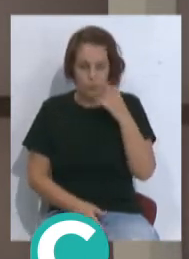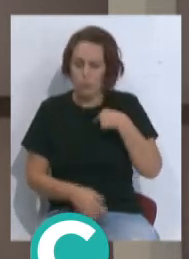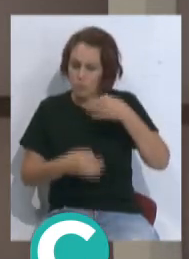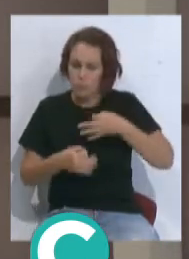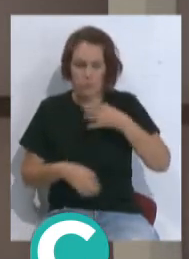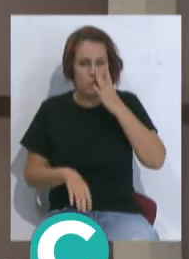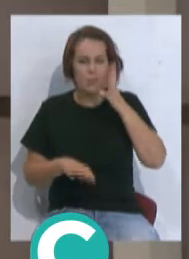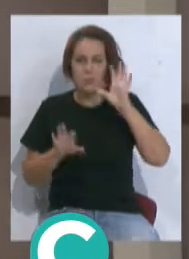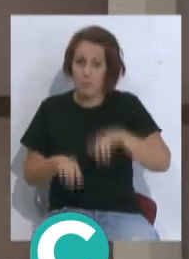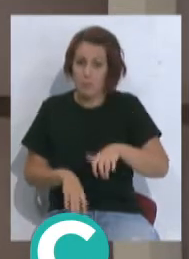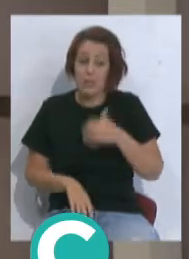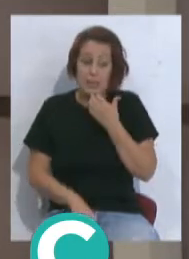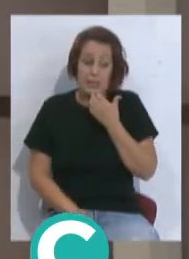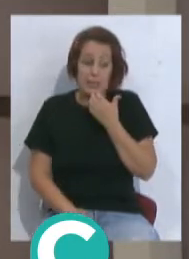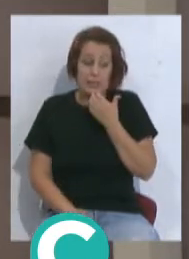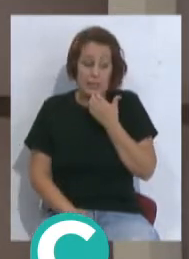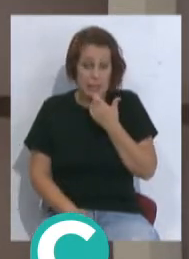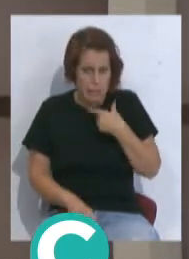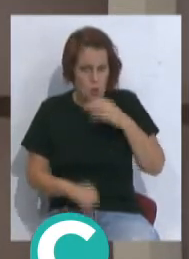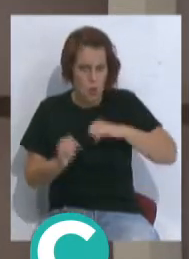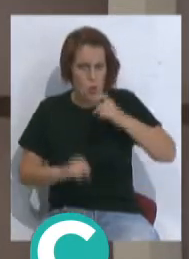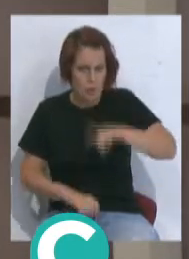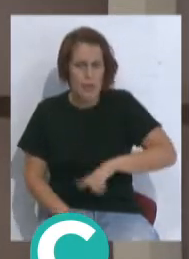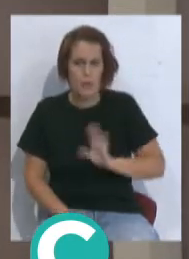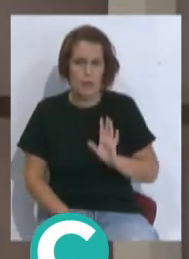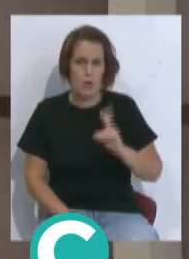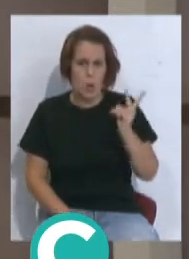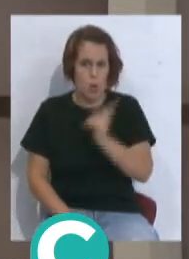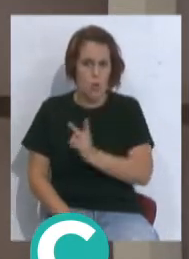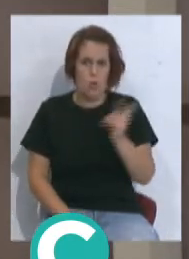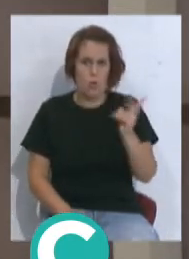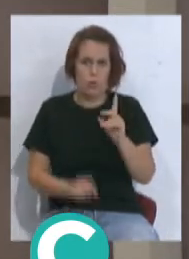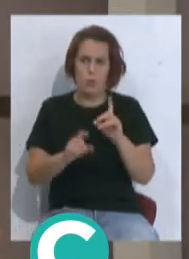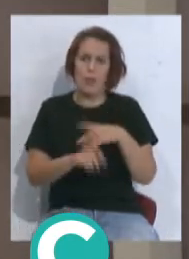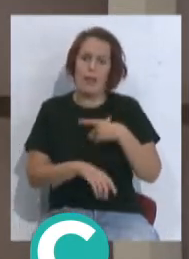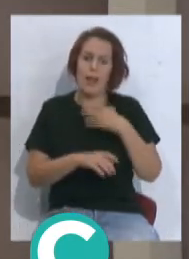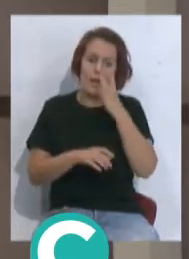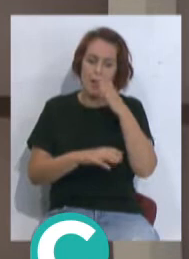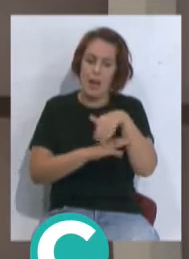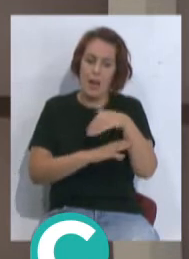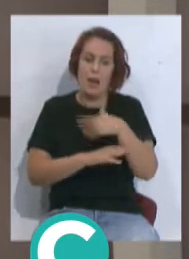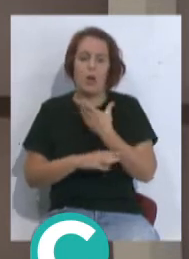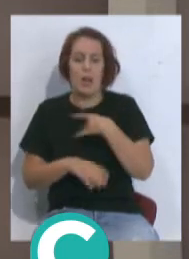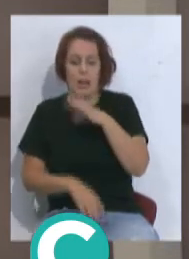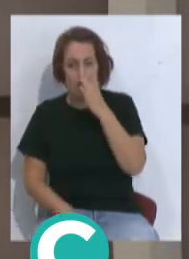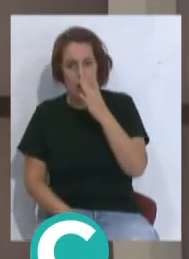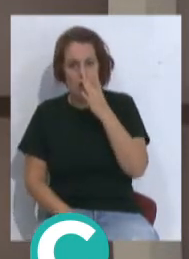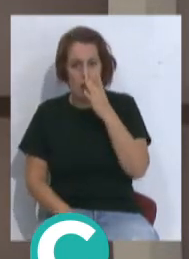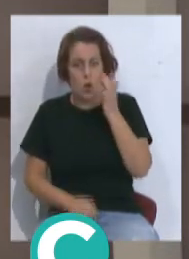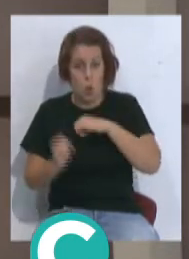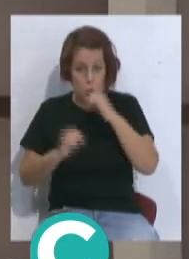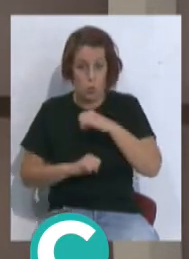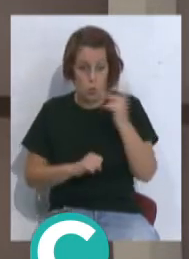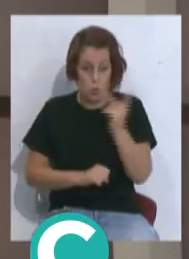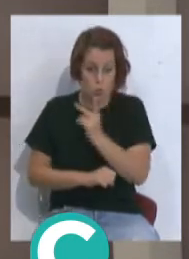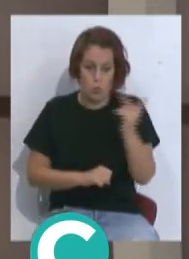carnaval de Cádiz, y si me apura hasta el concurso también, no los dos gente, ¿no? El carnaval callejero y el carnaval del